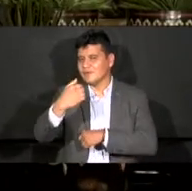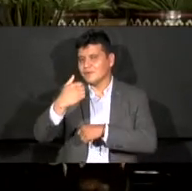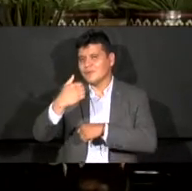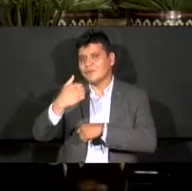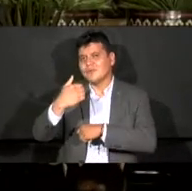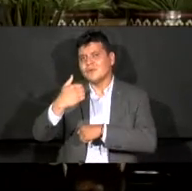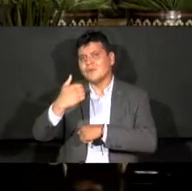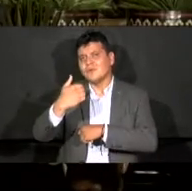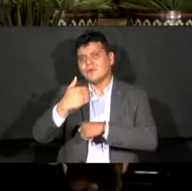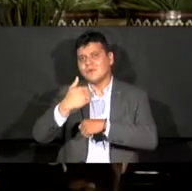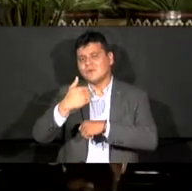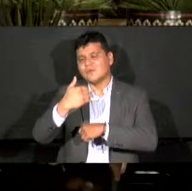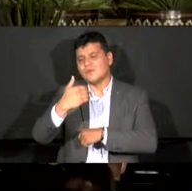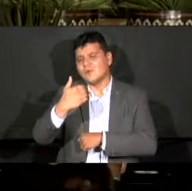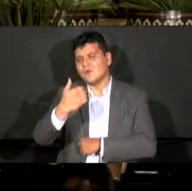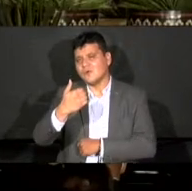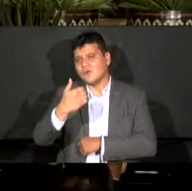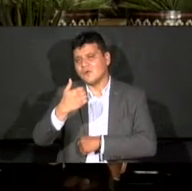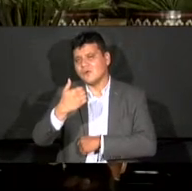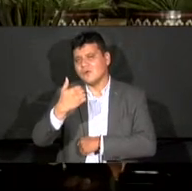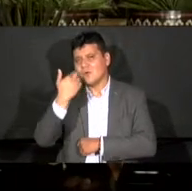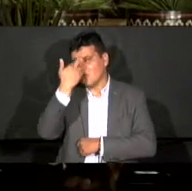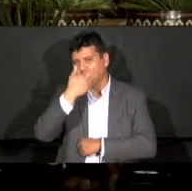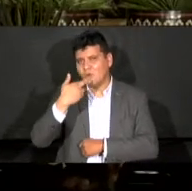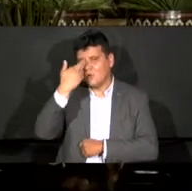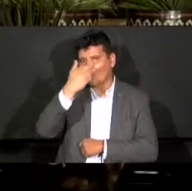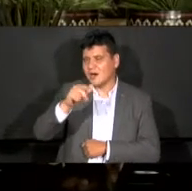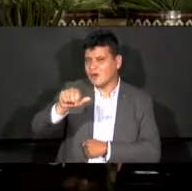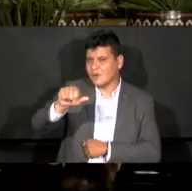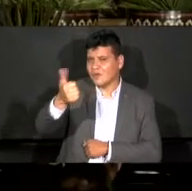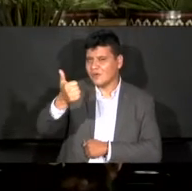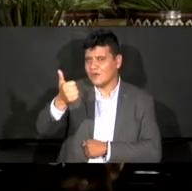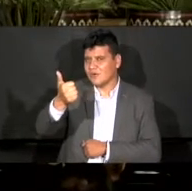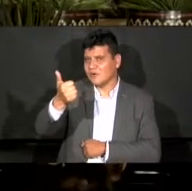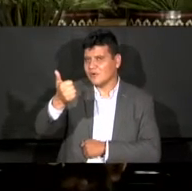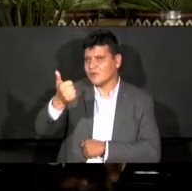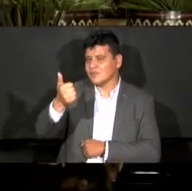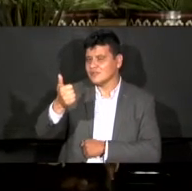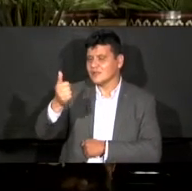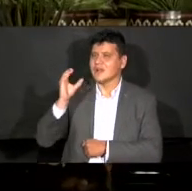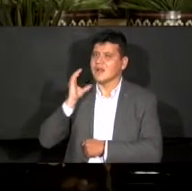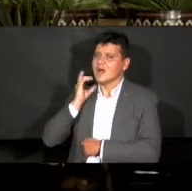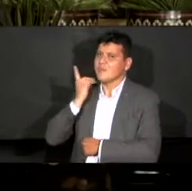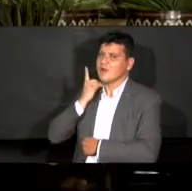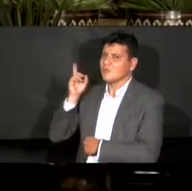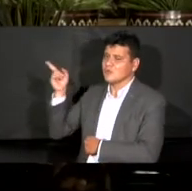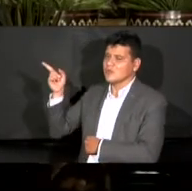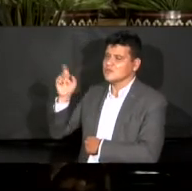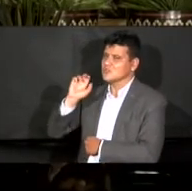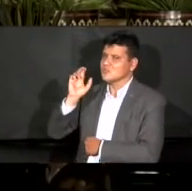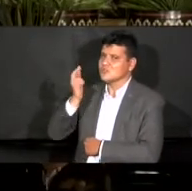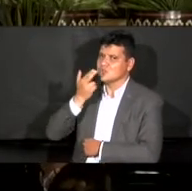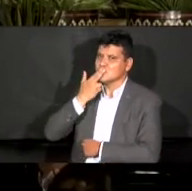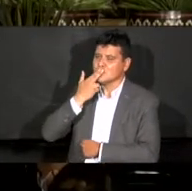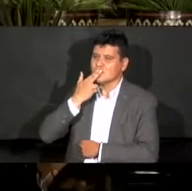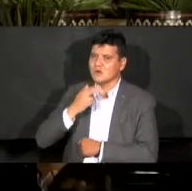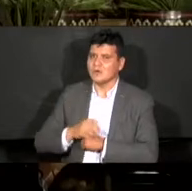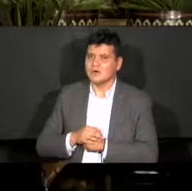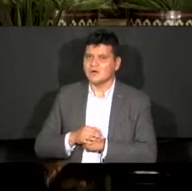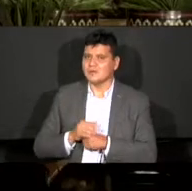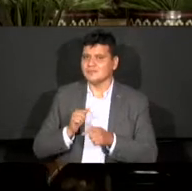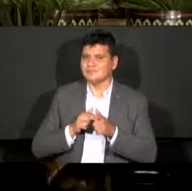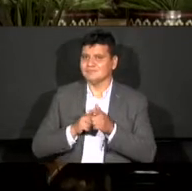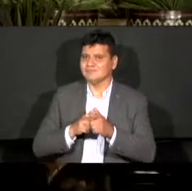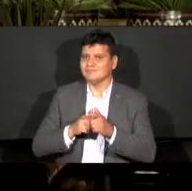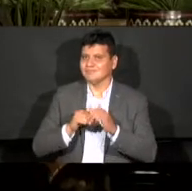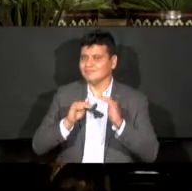horas de manera presencial en el recinto oficial del Poder Legislativo a efecto de